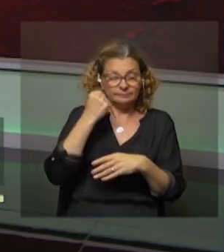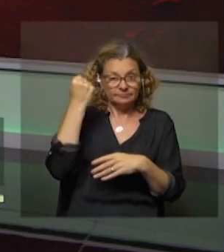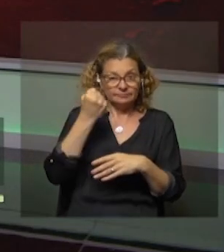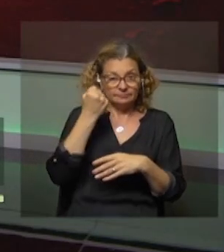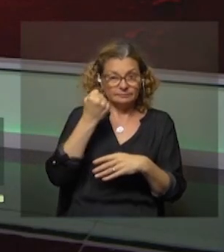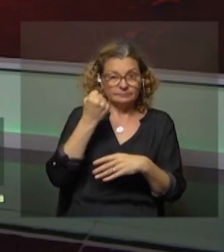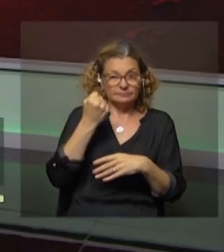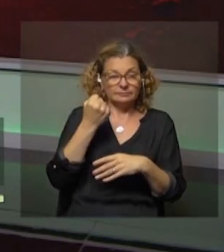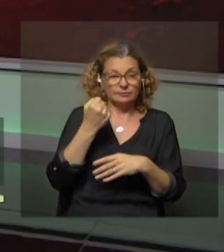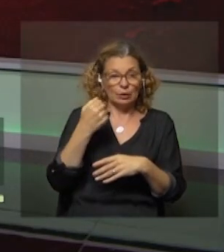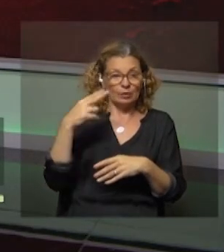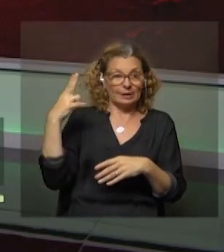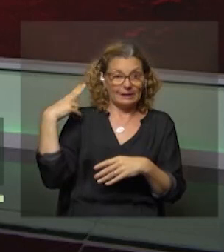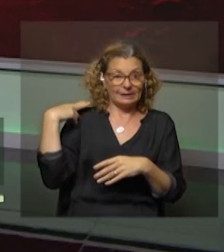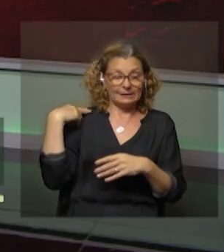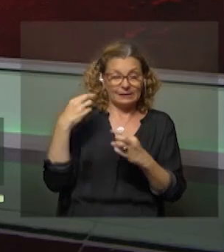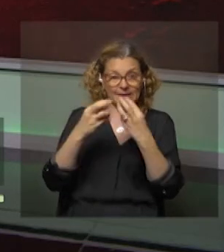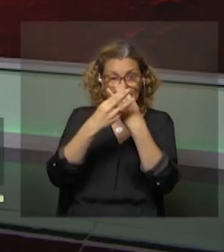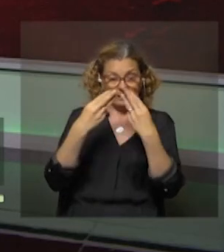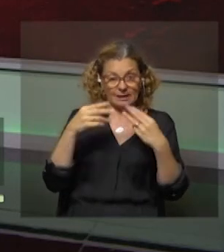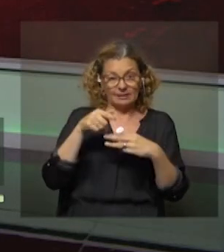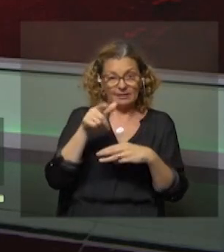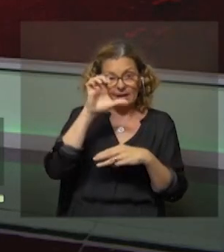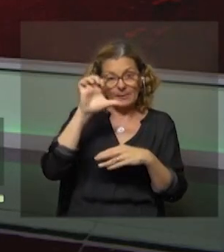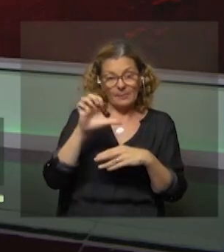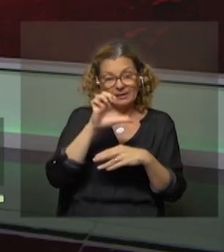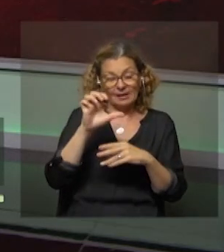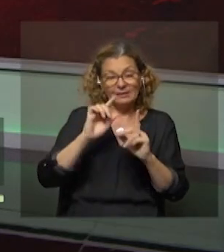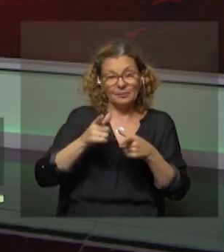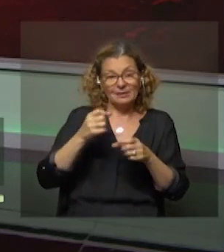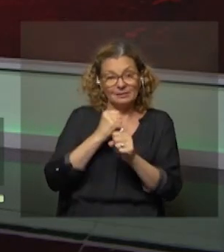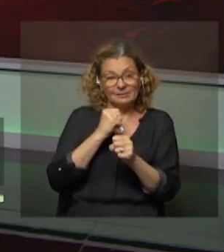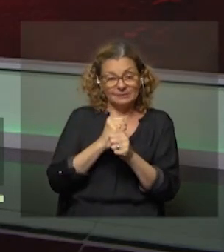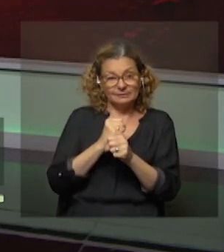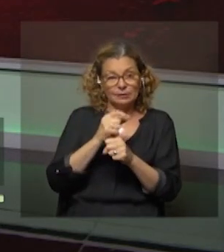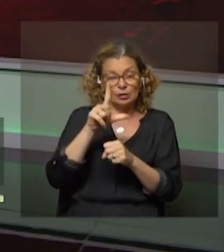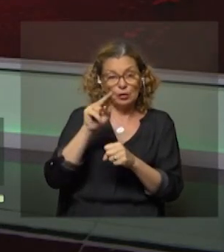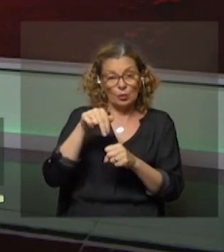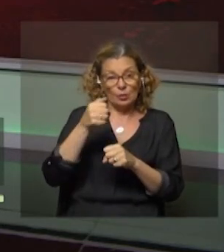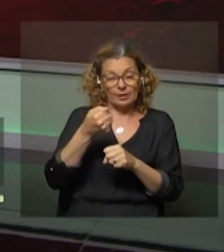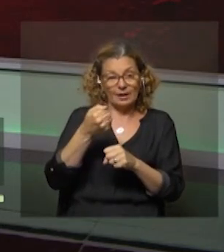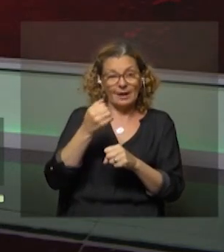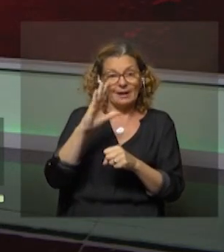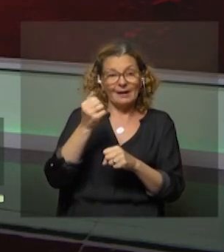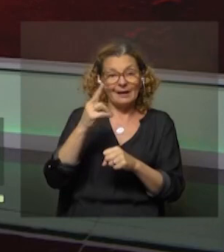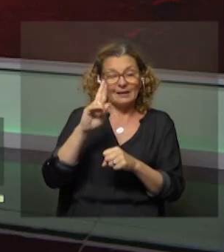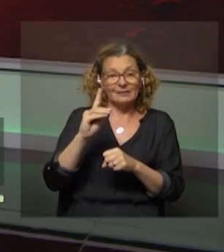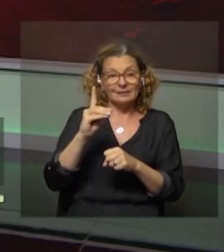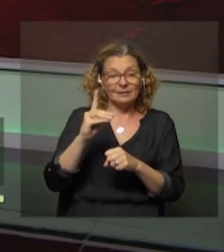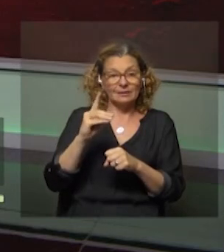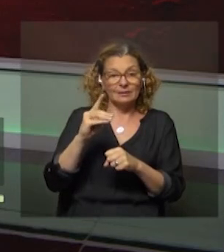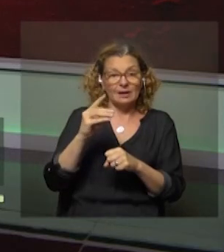para esto dos gerentes generales de esta empresa que también trabajaba con lunacar aquí en Uruguay que son